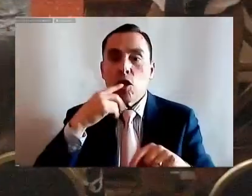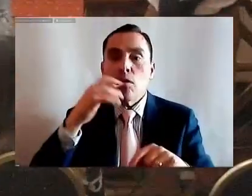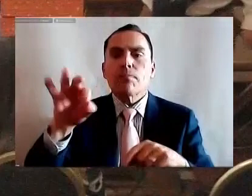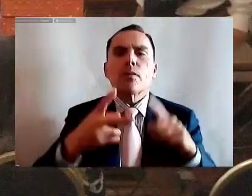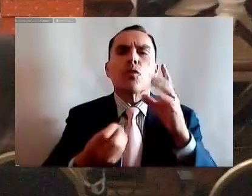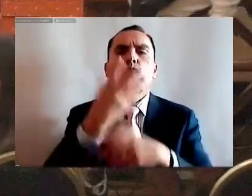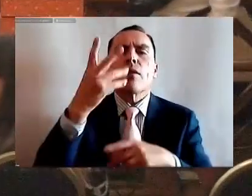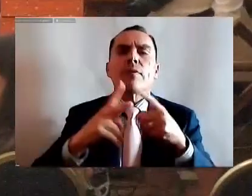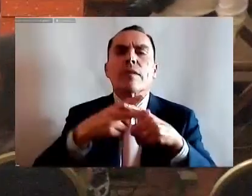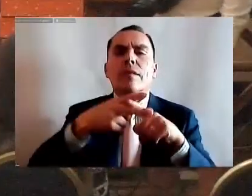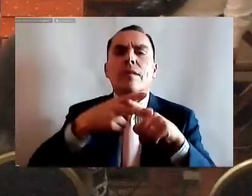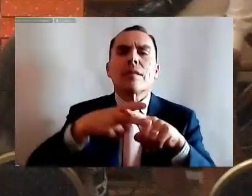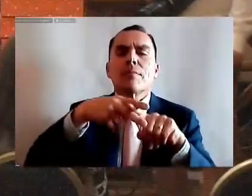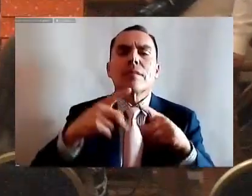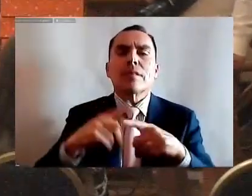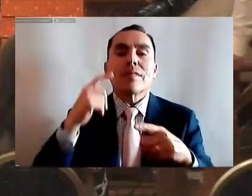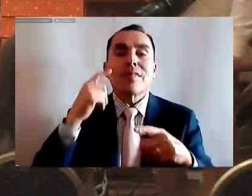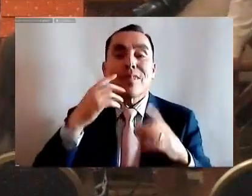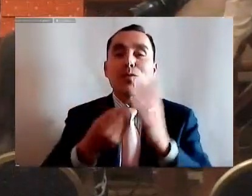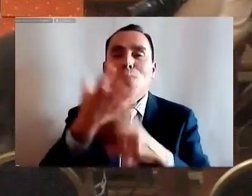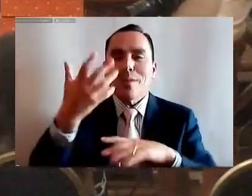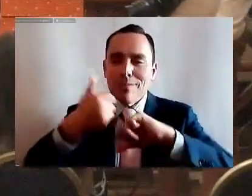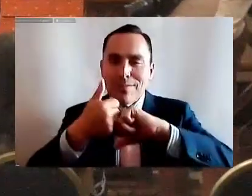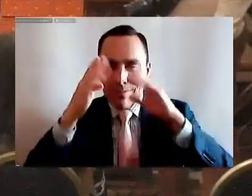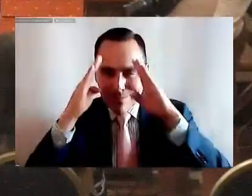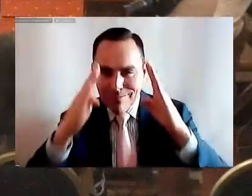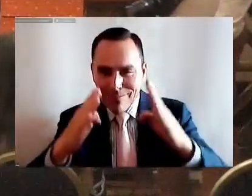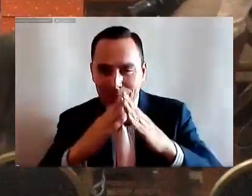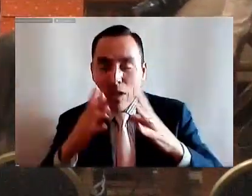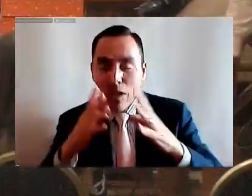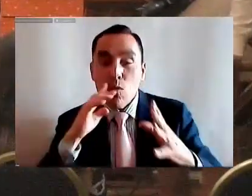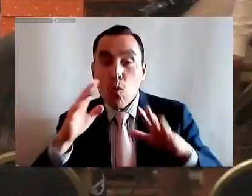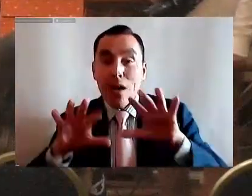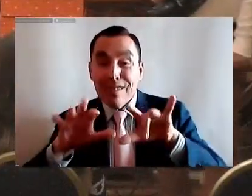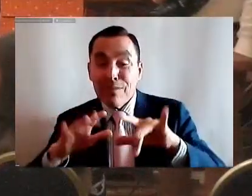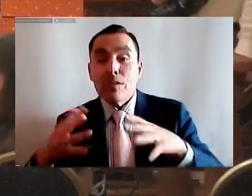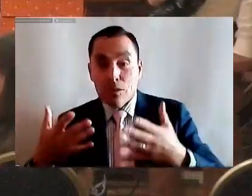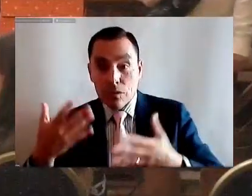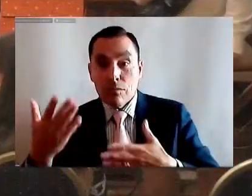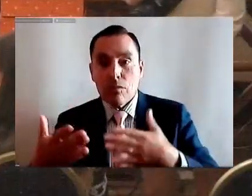para incorporar la perspectiva de género en la Administración de Justicia.